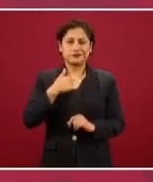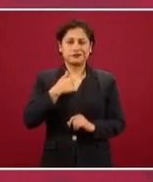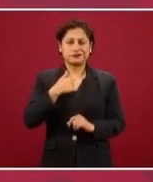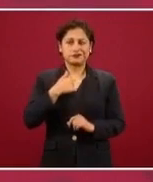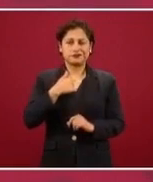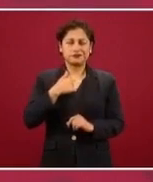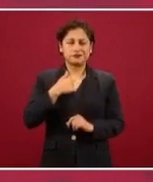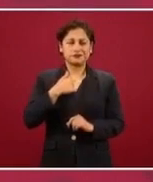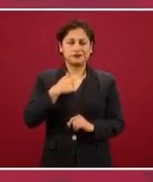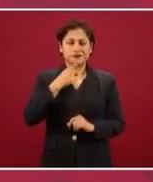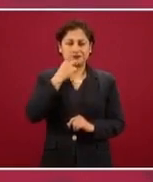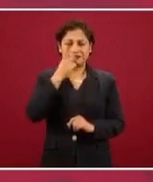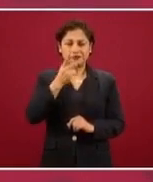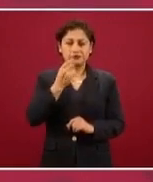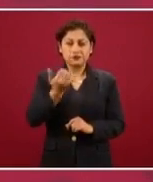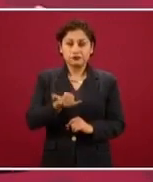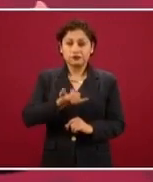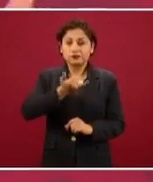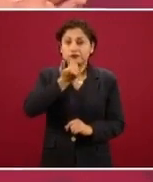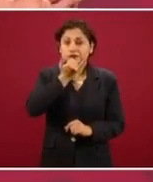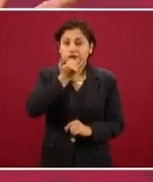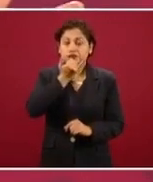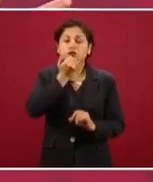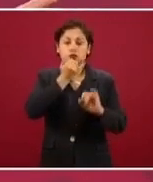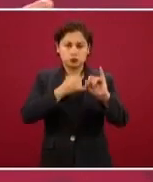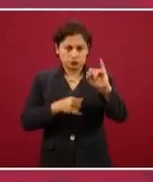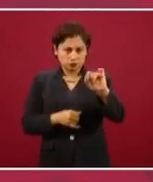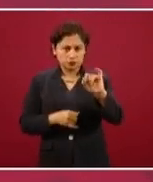perdón, sí, olvido no.